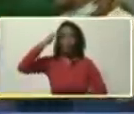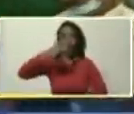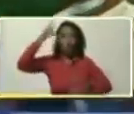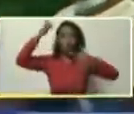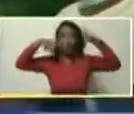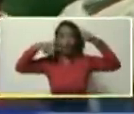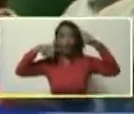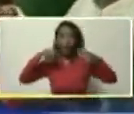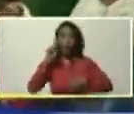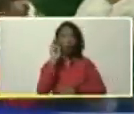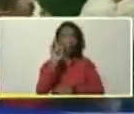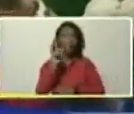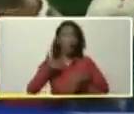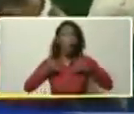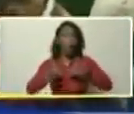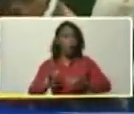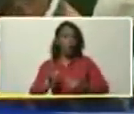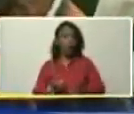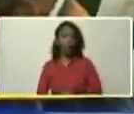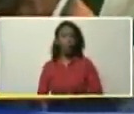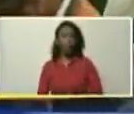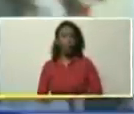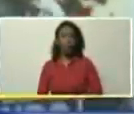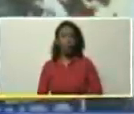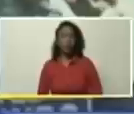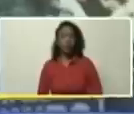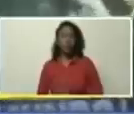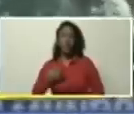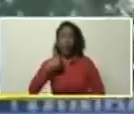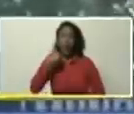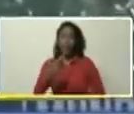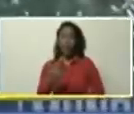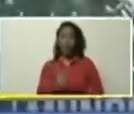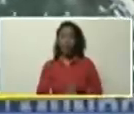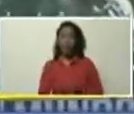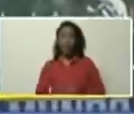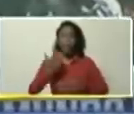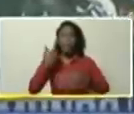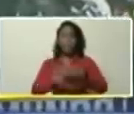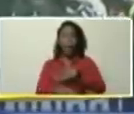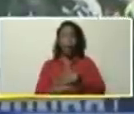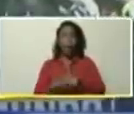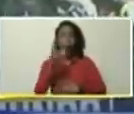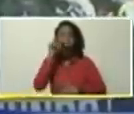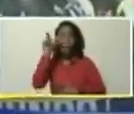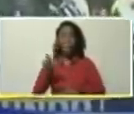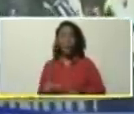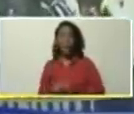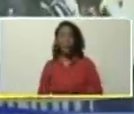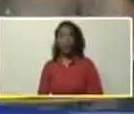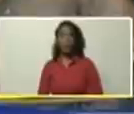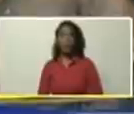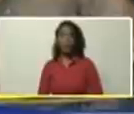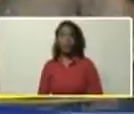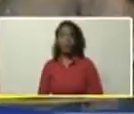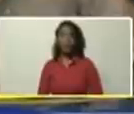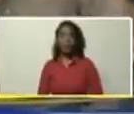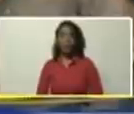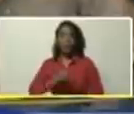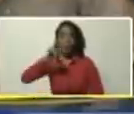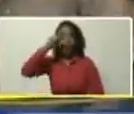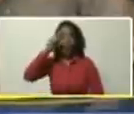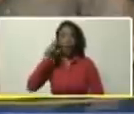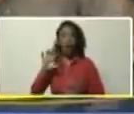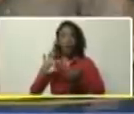Chávez, con uno de sus hijos. Y les digo, vamos con Jorge Arriaza, en